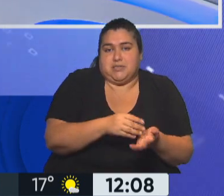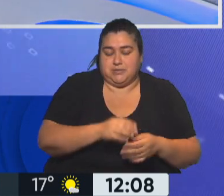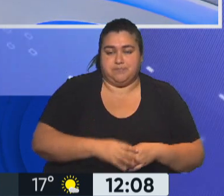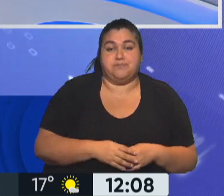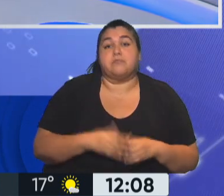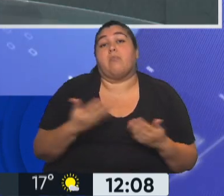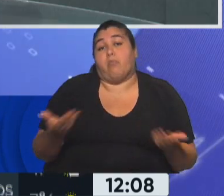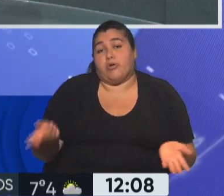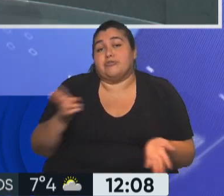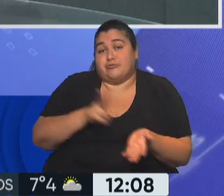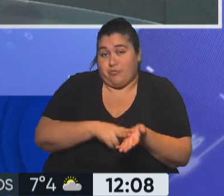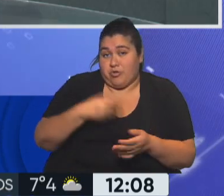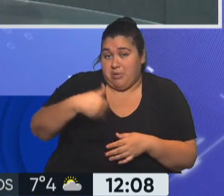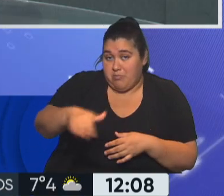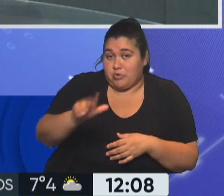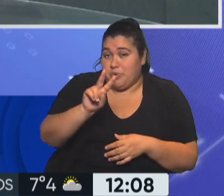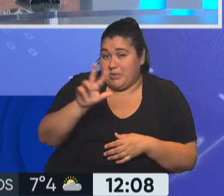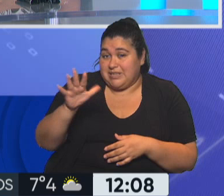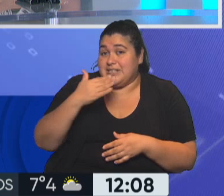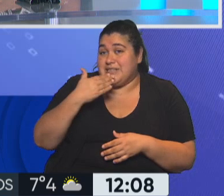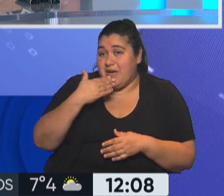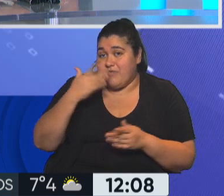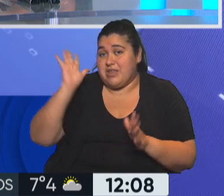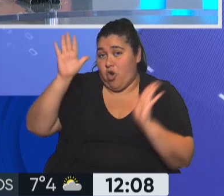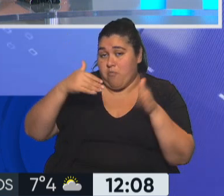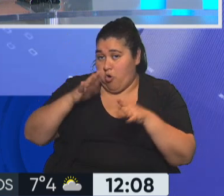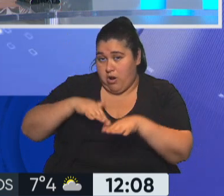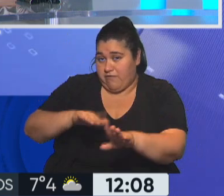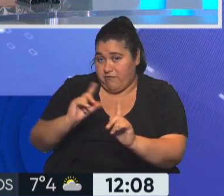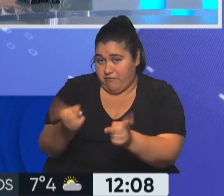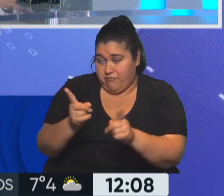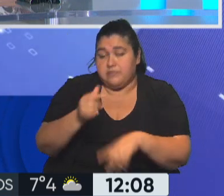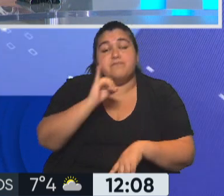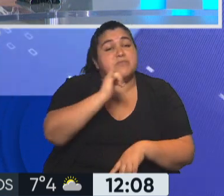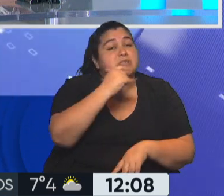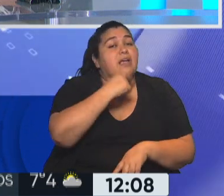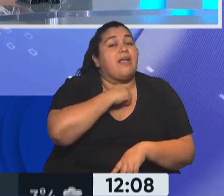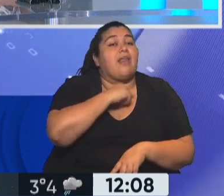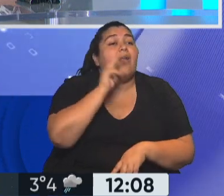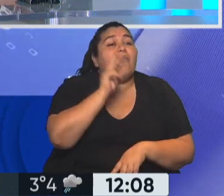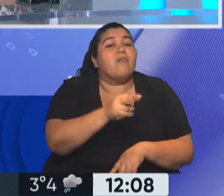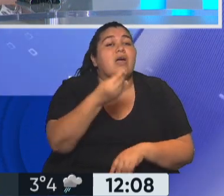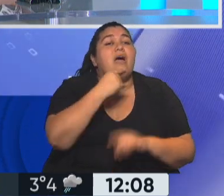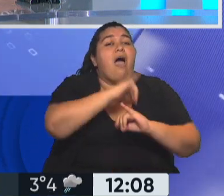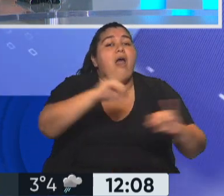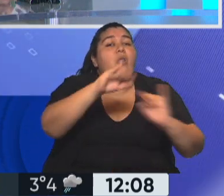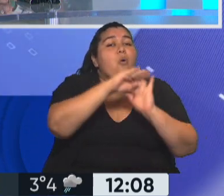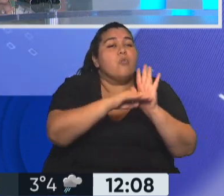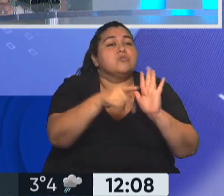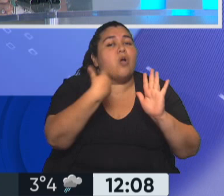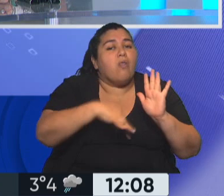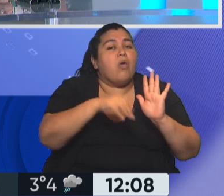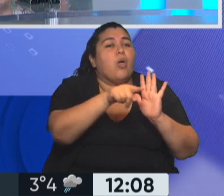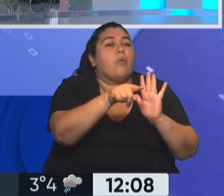la marcha del próximo 23 de abril? Exactamente, porque en principio primero quieren ver que estos anuncios lleguen a